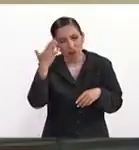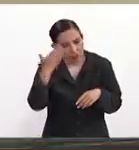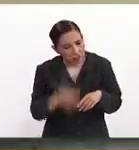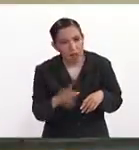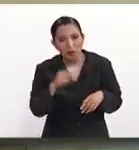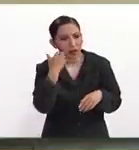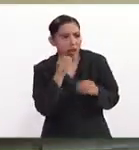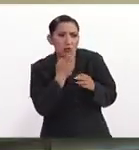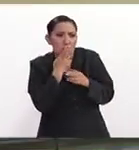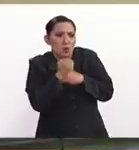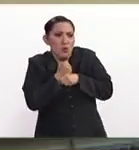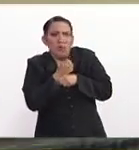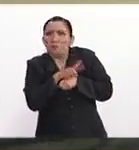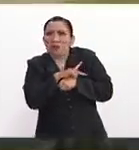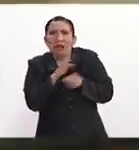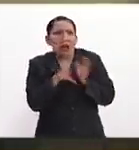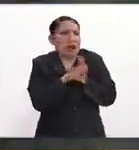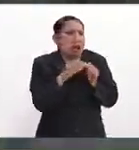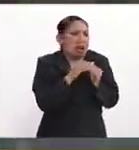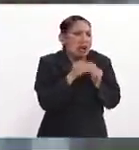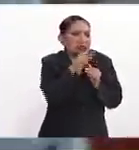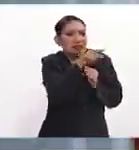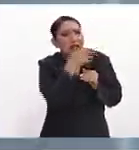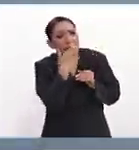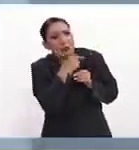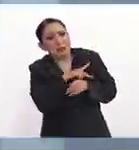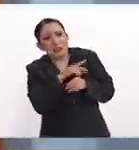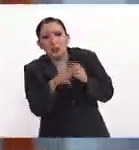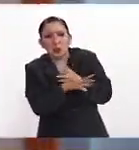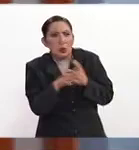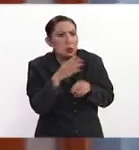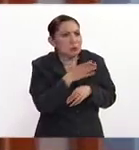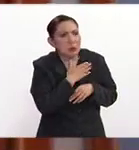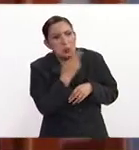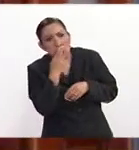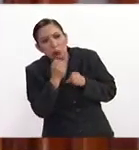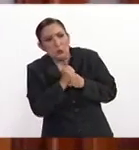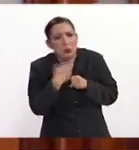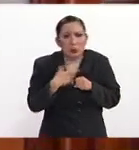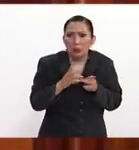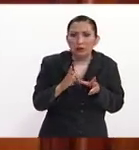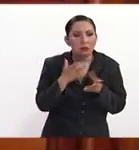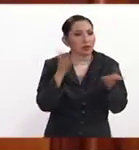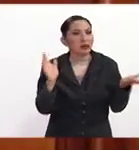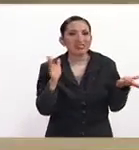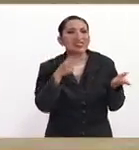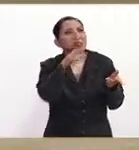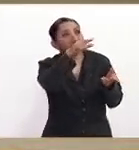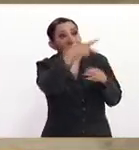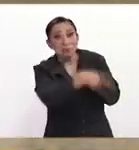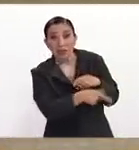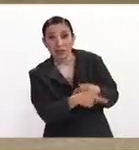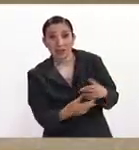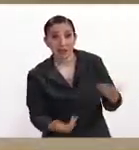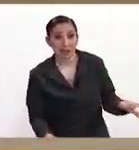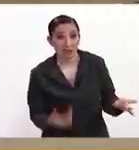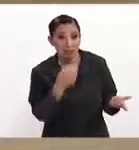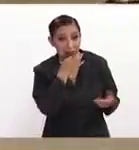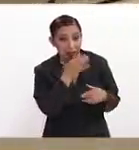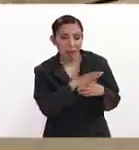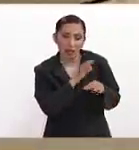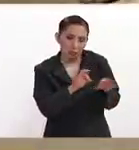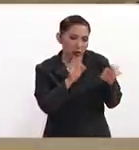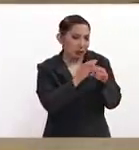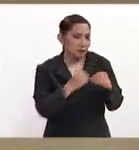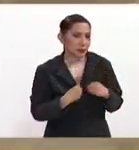no se quiere salir la gente porque ahí están las pertenencias, porque es nuestro hogar, pero lo primero que debemos de privilegiar